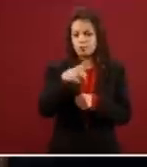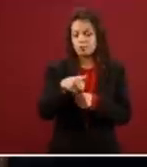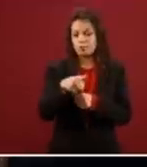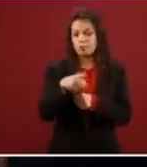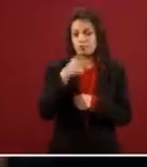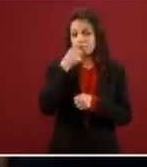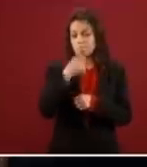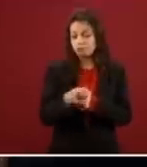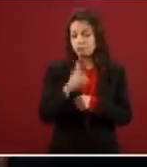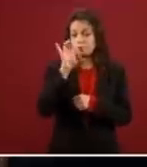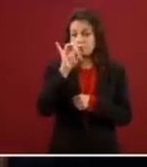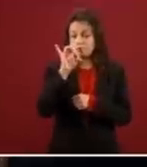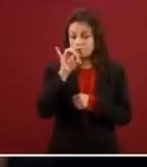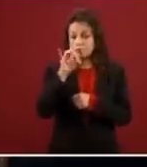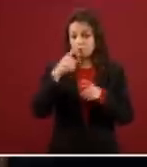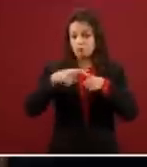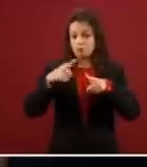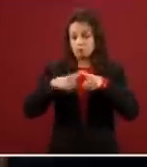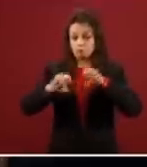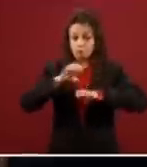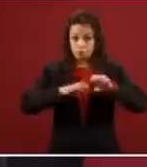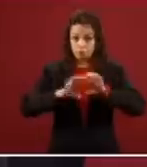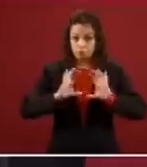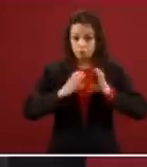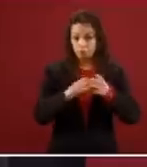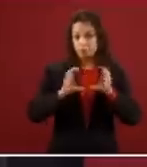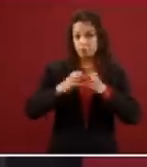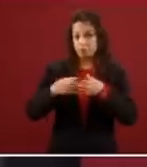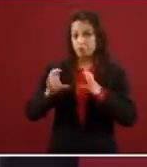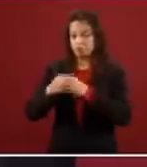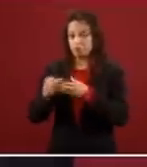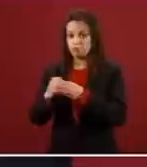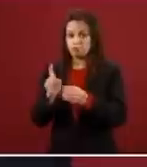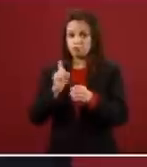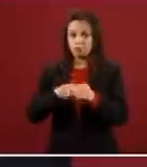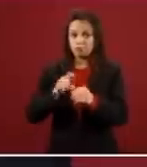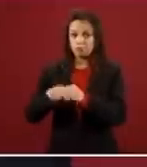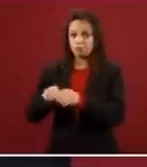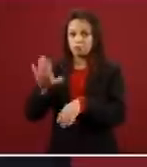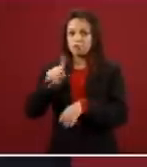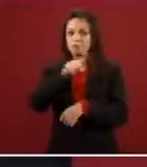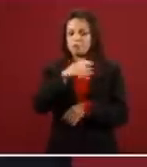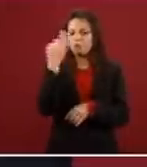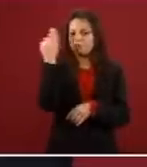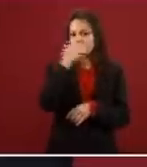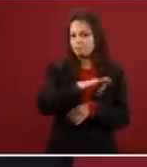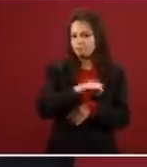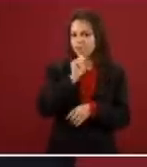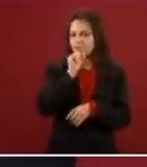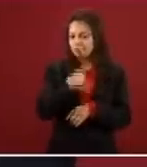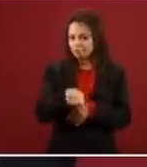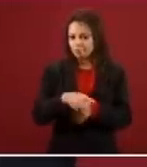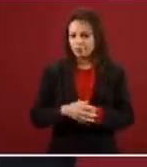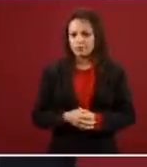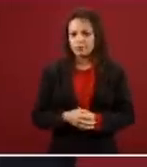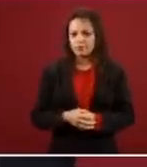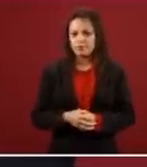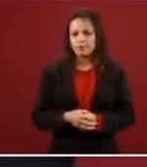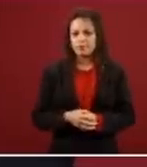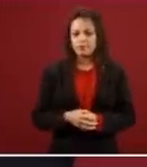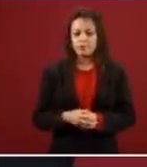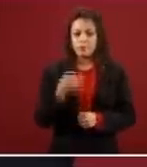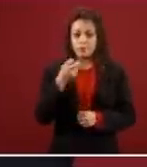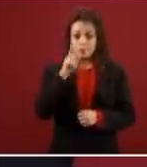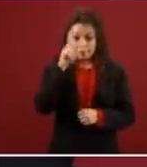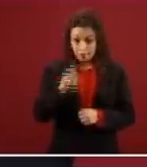menos 30 empresas que presentan características de posibles empresas fachadas o EFOS, empresas